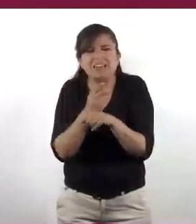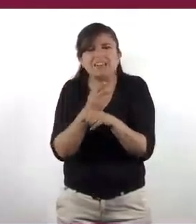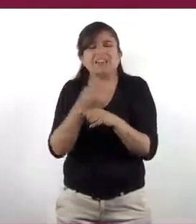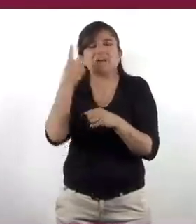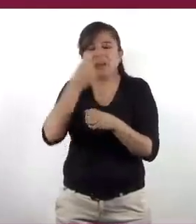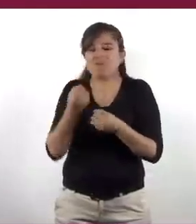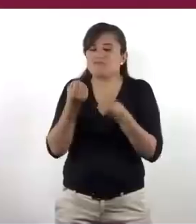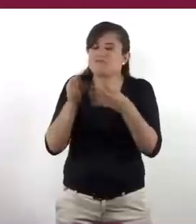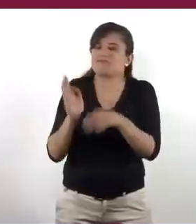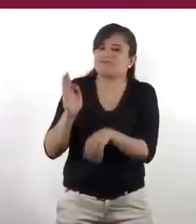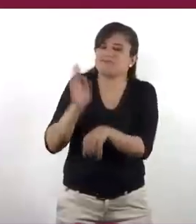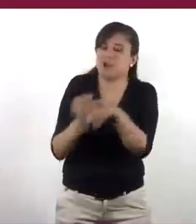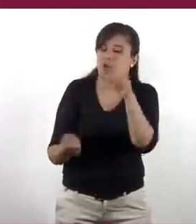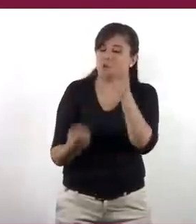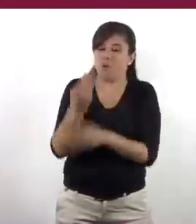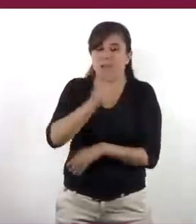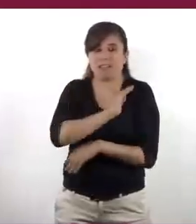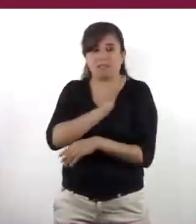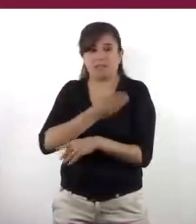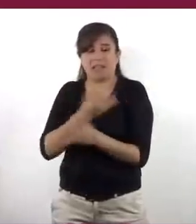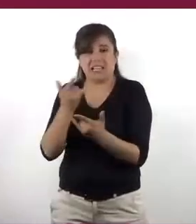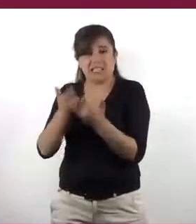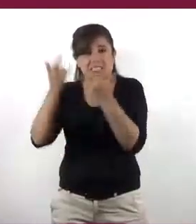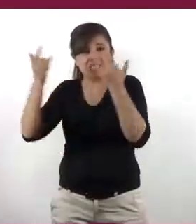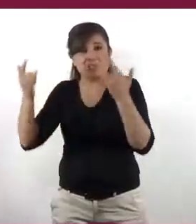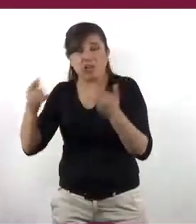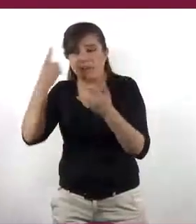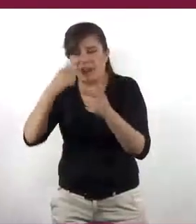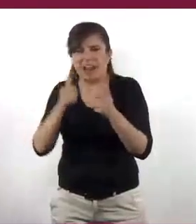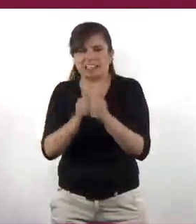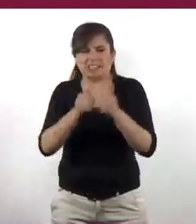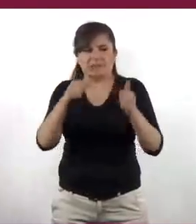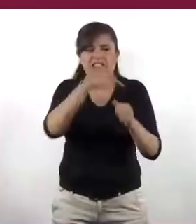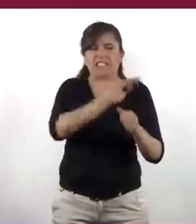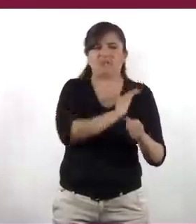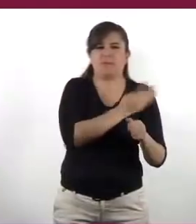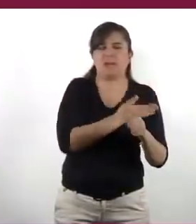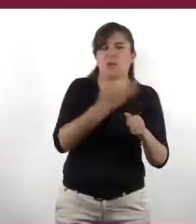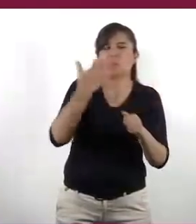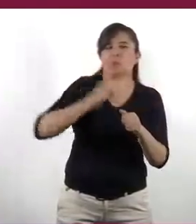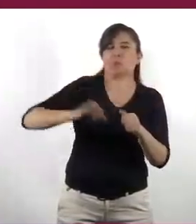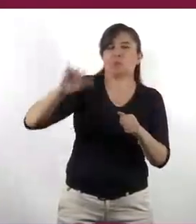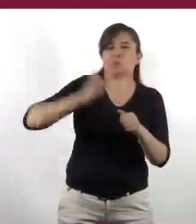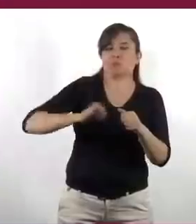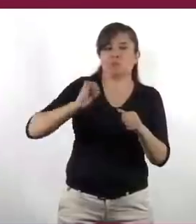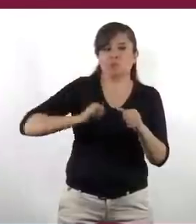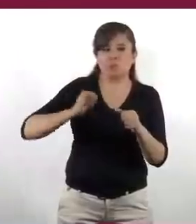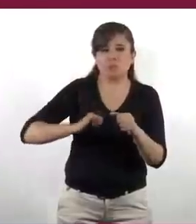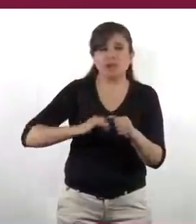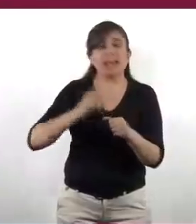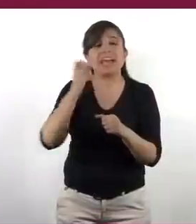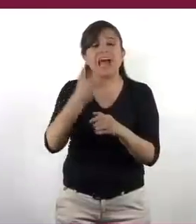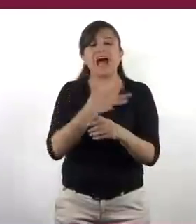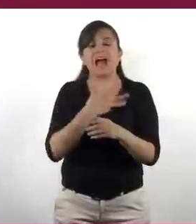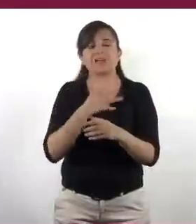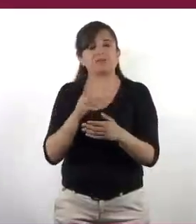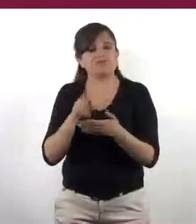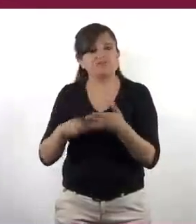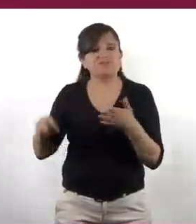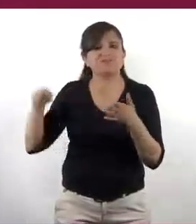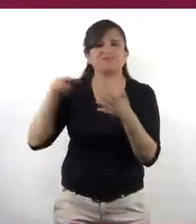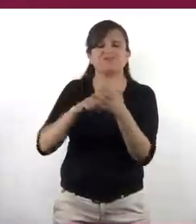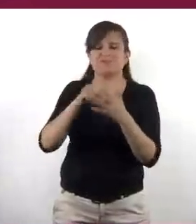le acarrearía a la Nueva España el separarse de la Vieja España. Comenzaron a haber levantamientos